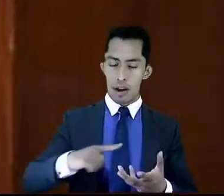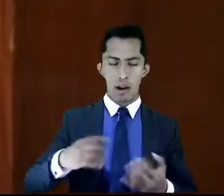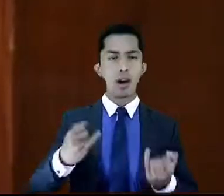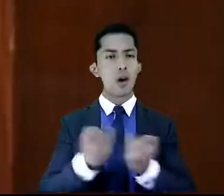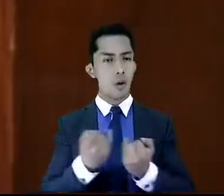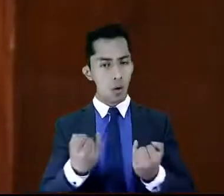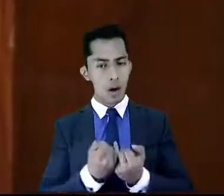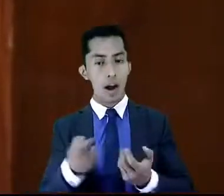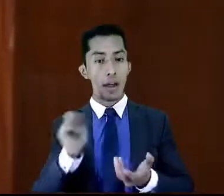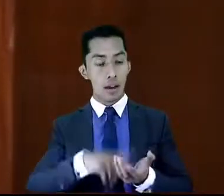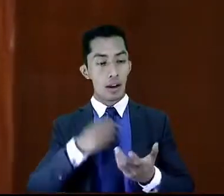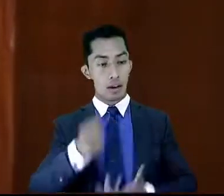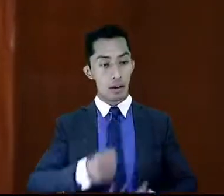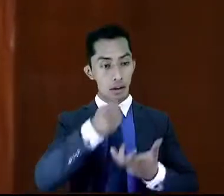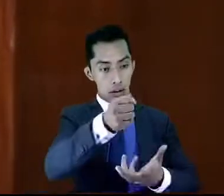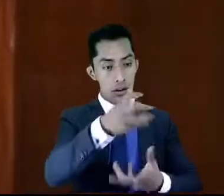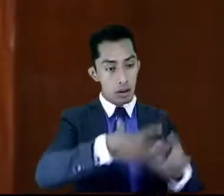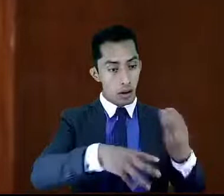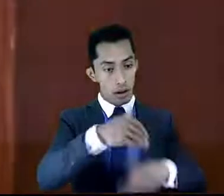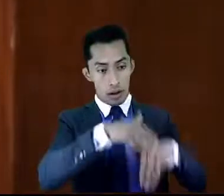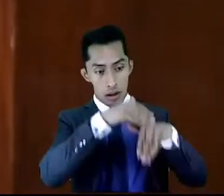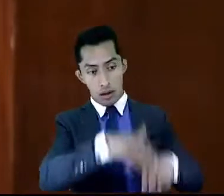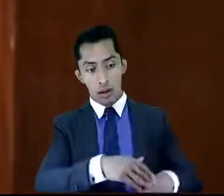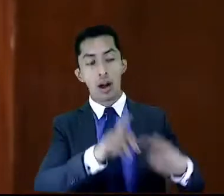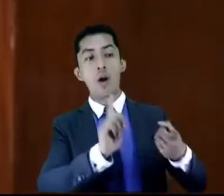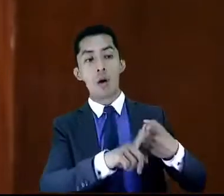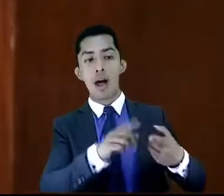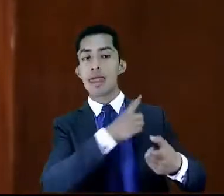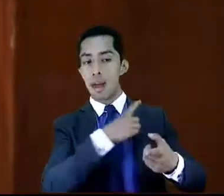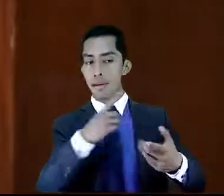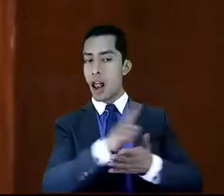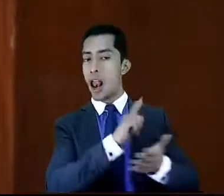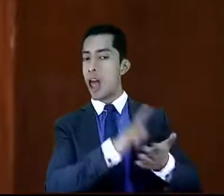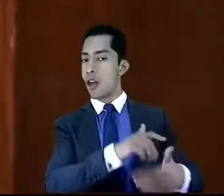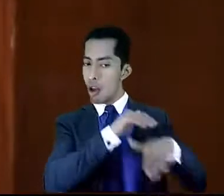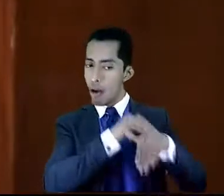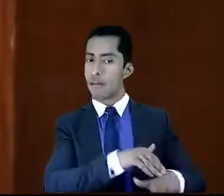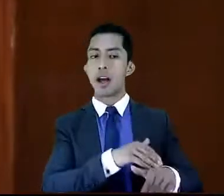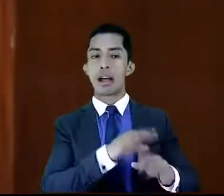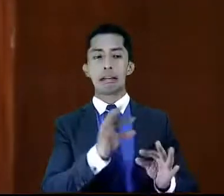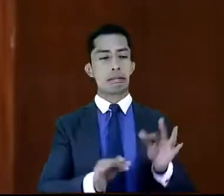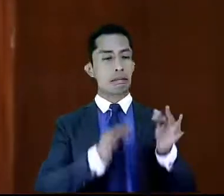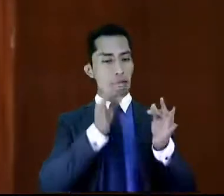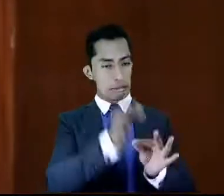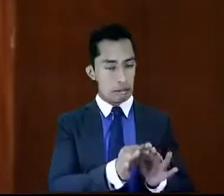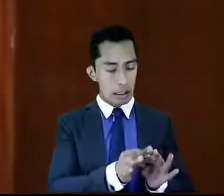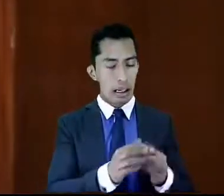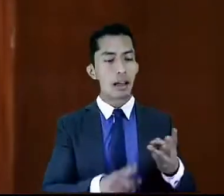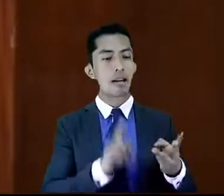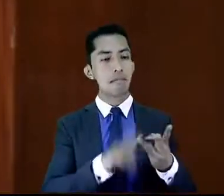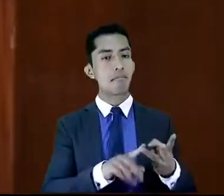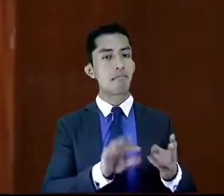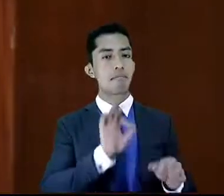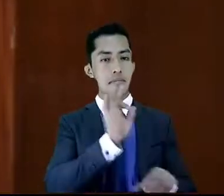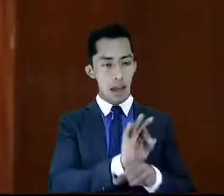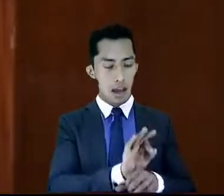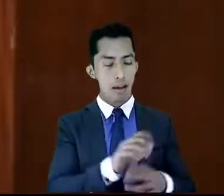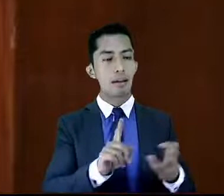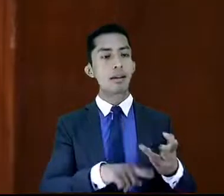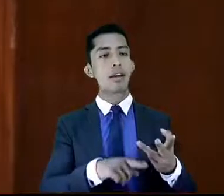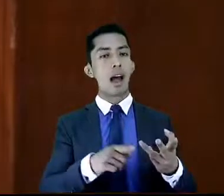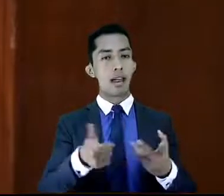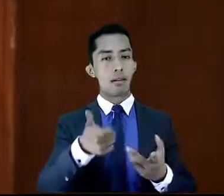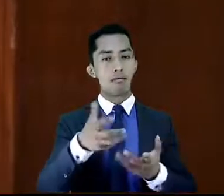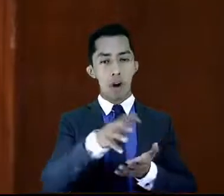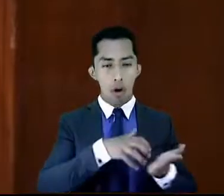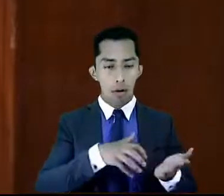conforme a los principios de legalidad, eficiencia, eficacia y economía, y analizaremos